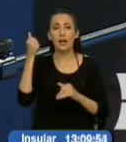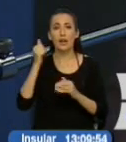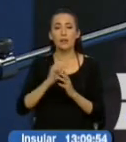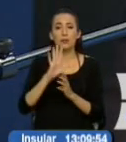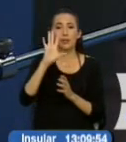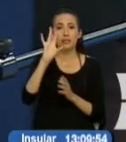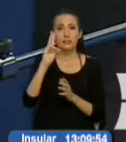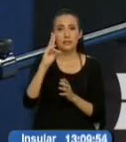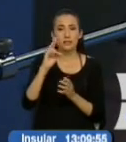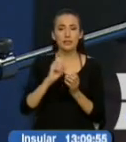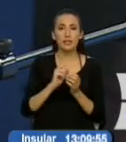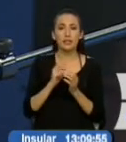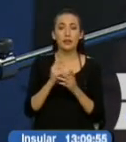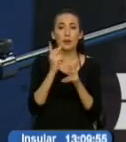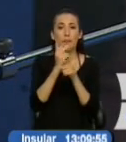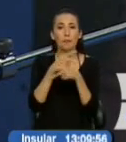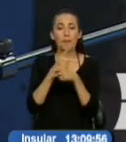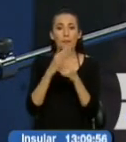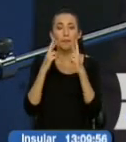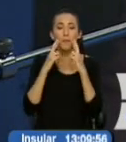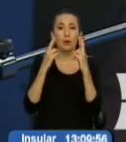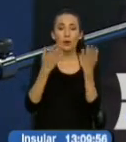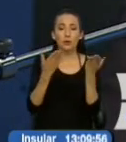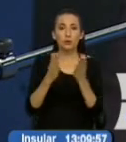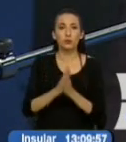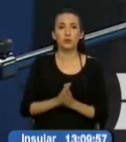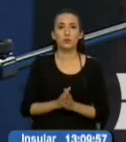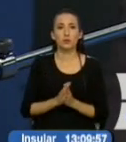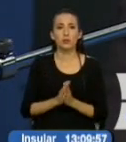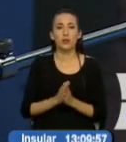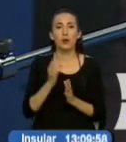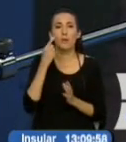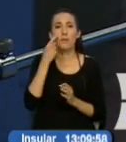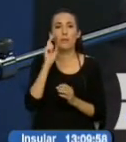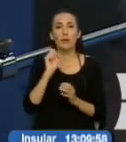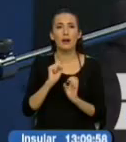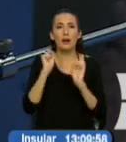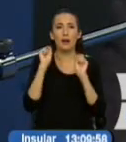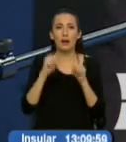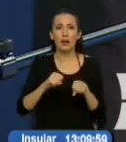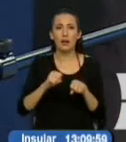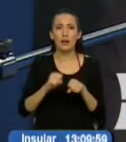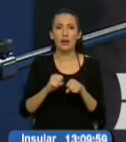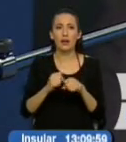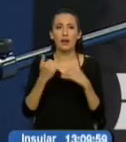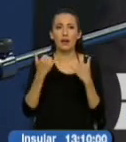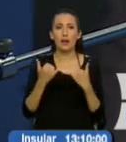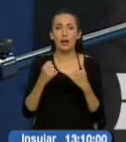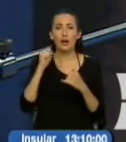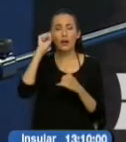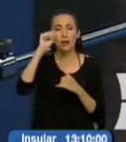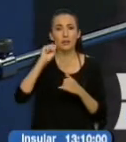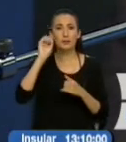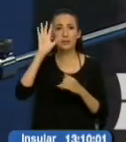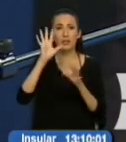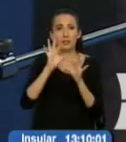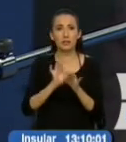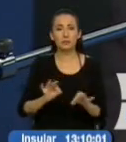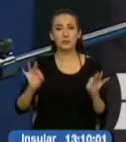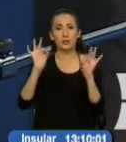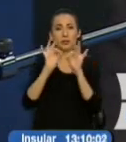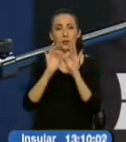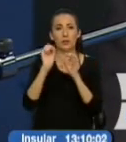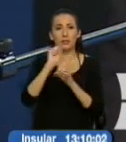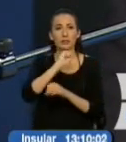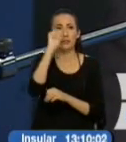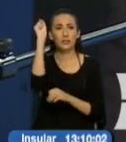series de 12, 13 capítulos para que sean nuestras series principales en CNT Play.